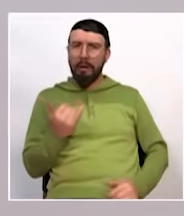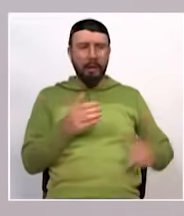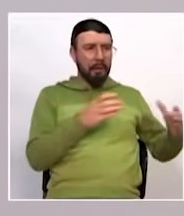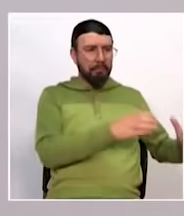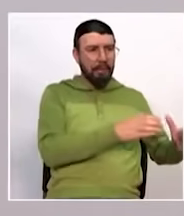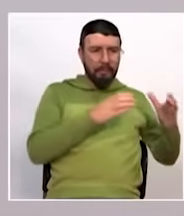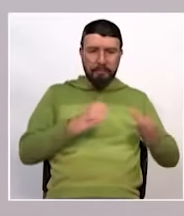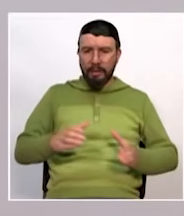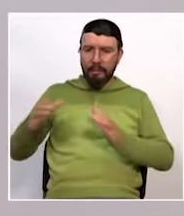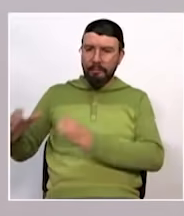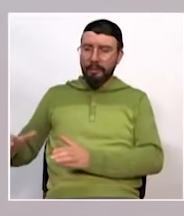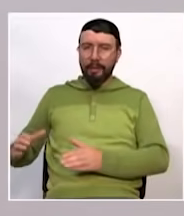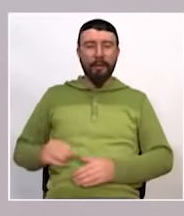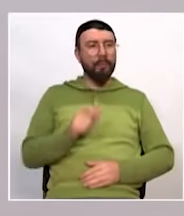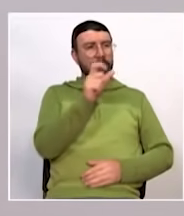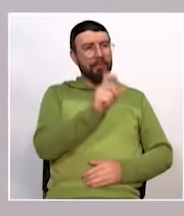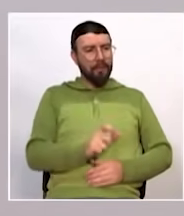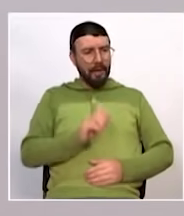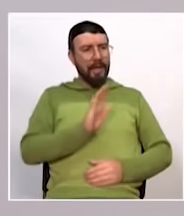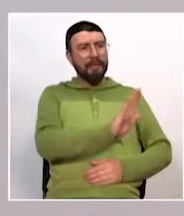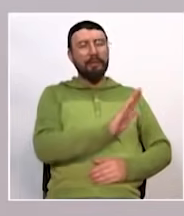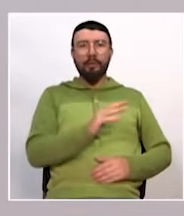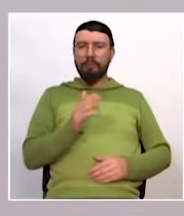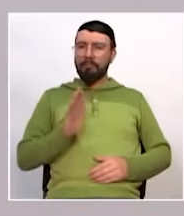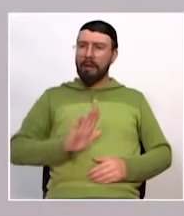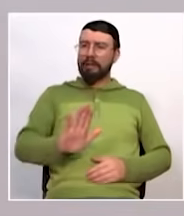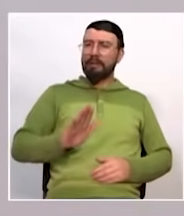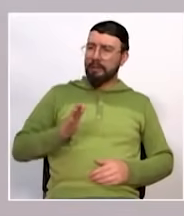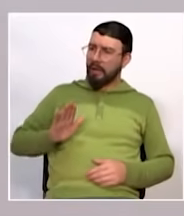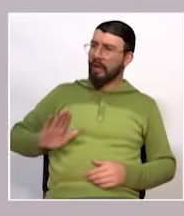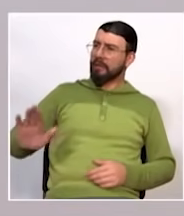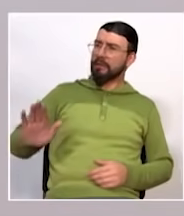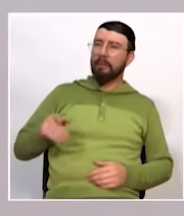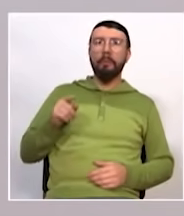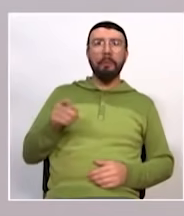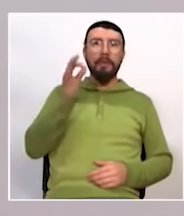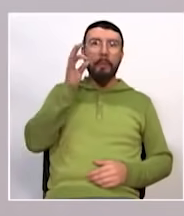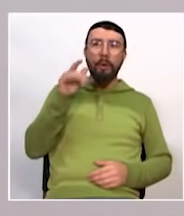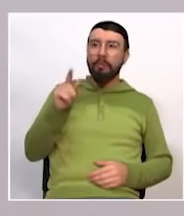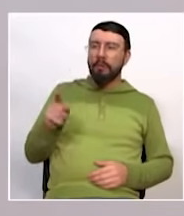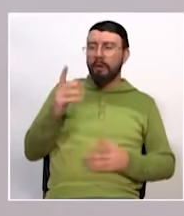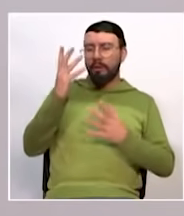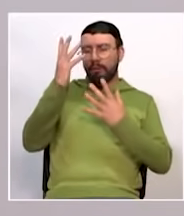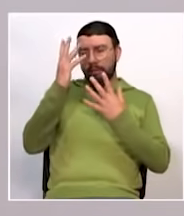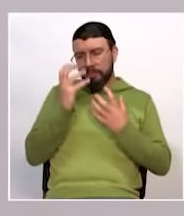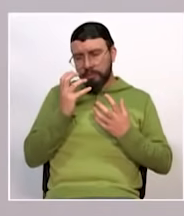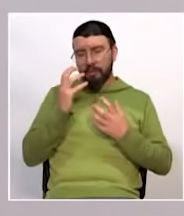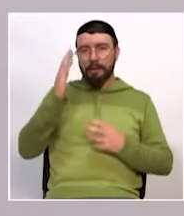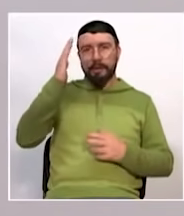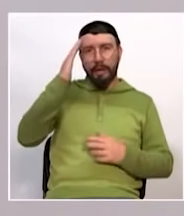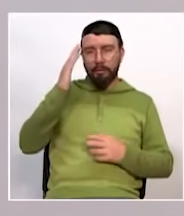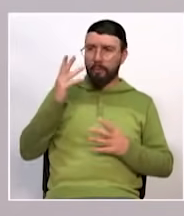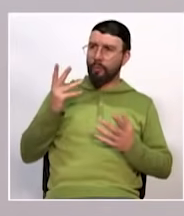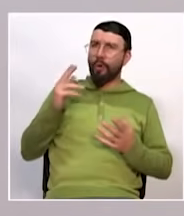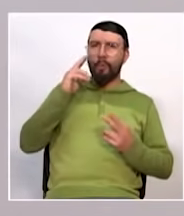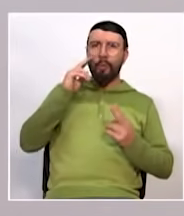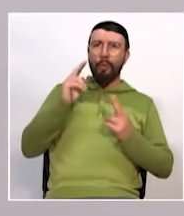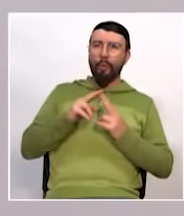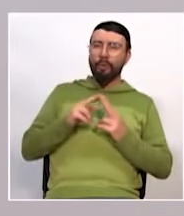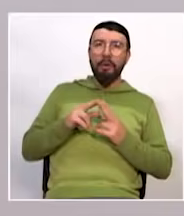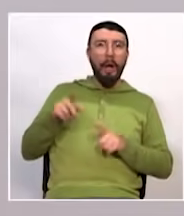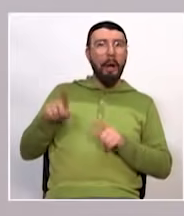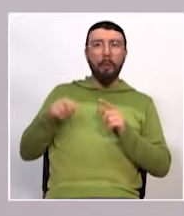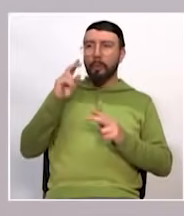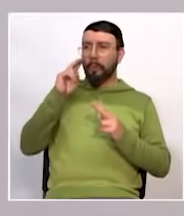rasgos que definitivamente nos inducen nos pueden llevar a sacar conclusiones y a detectar quienes no nadamos en ese